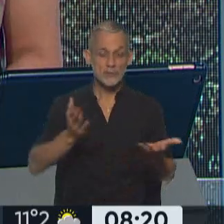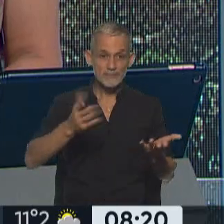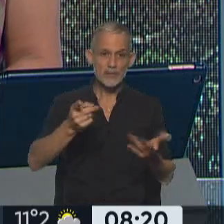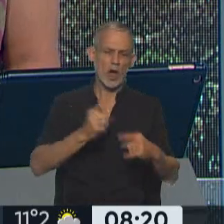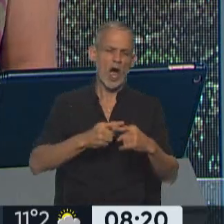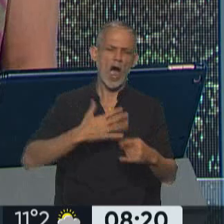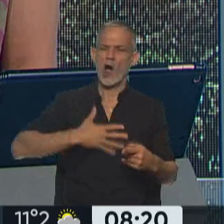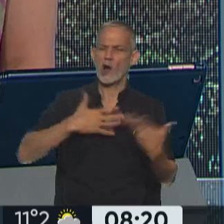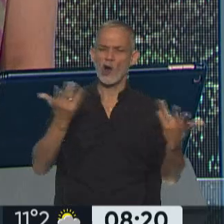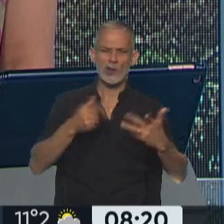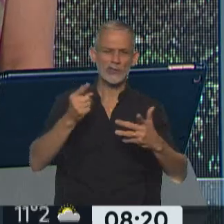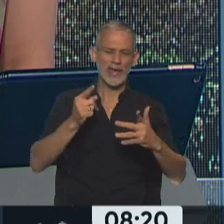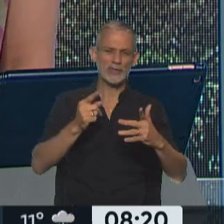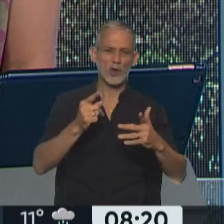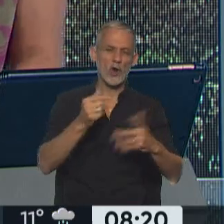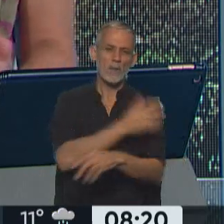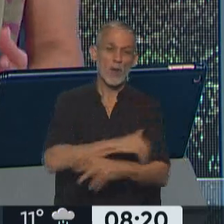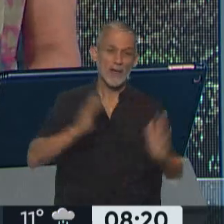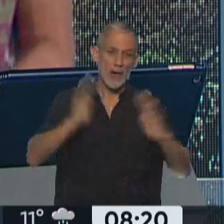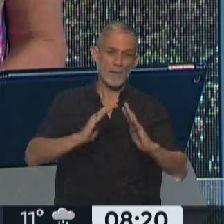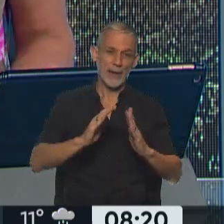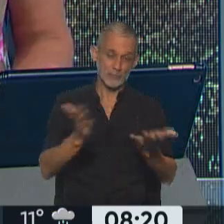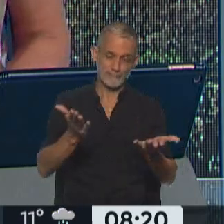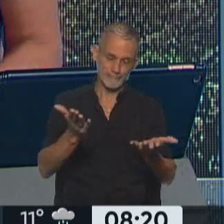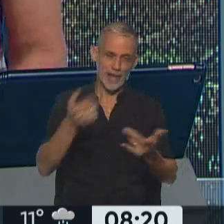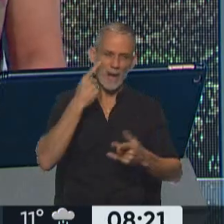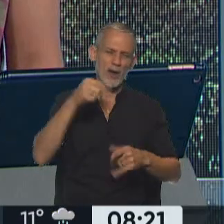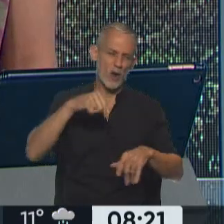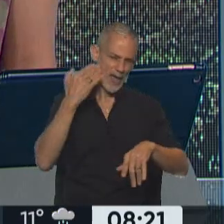festejar que haya bajado unos puntitos la pobreza, que es, bueno, lo vamos a